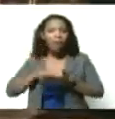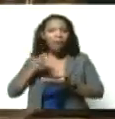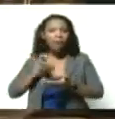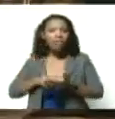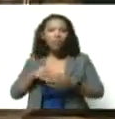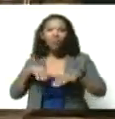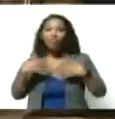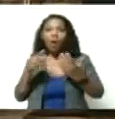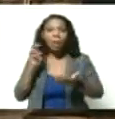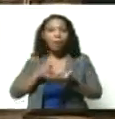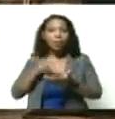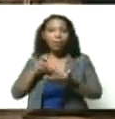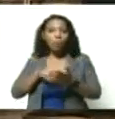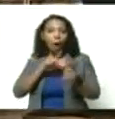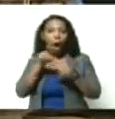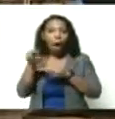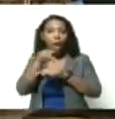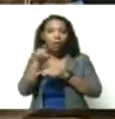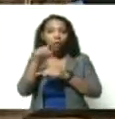es el más tremendo? Por allí está.